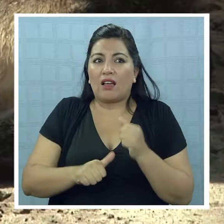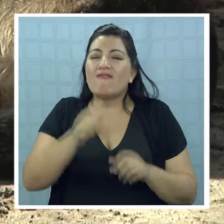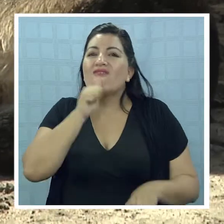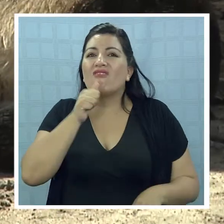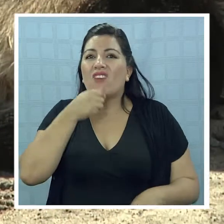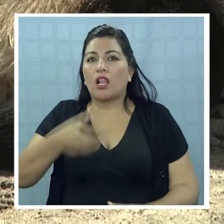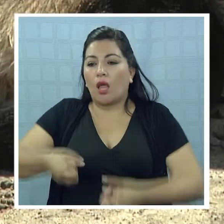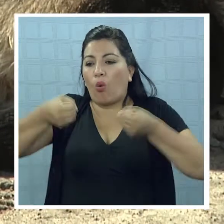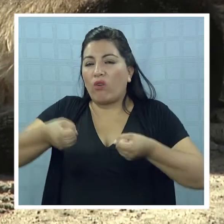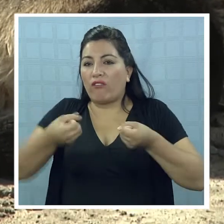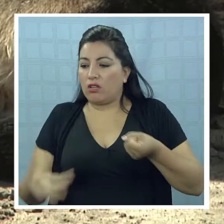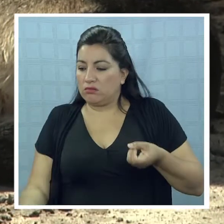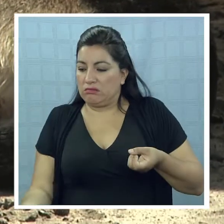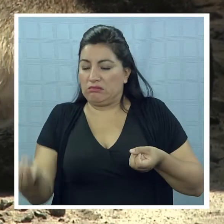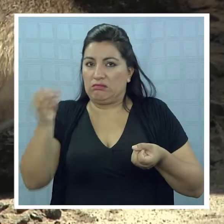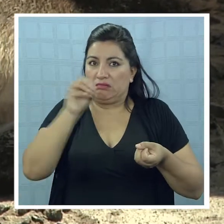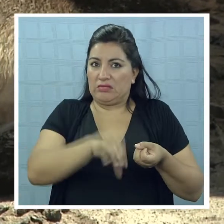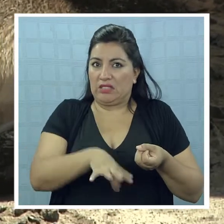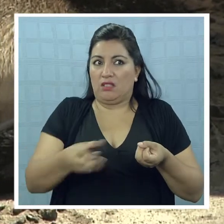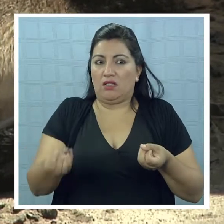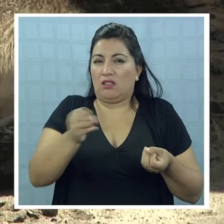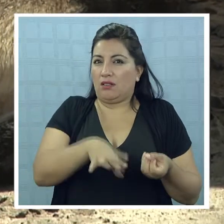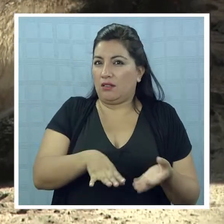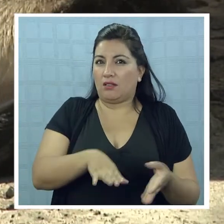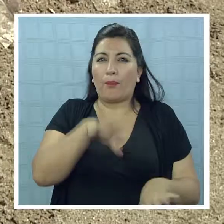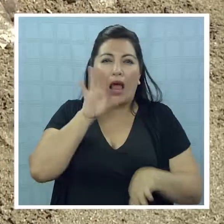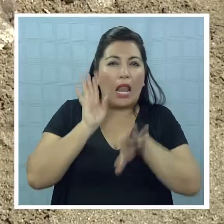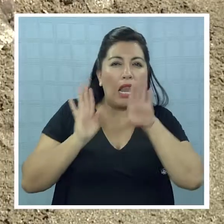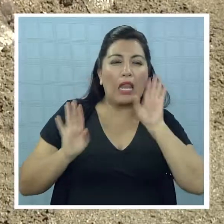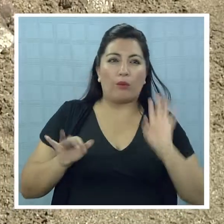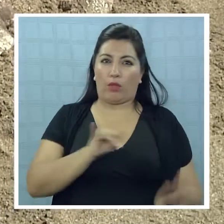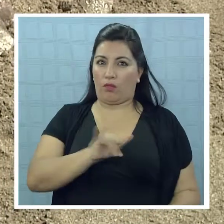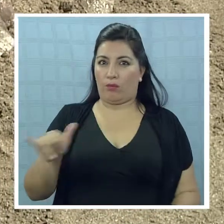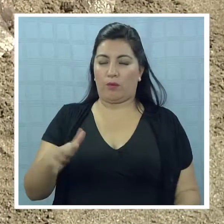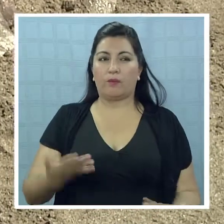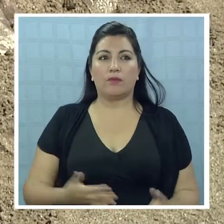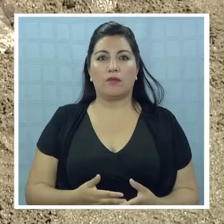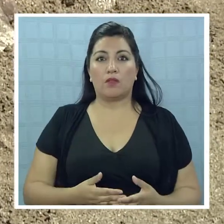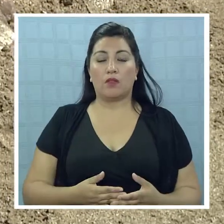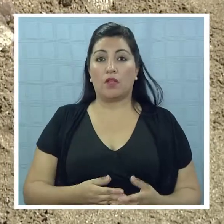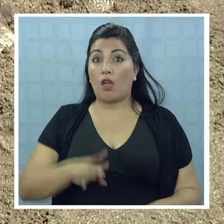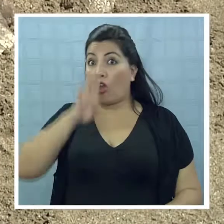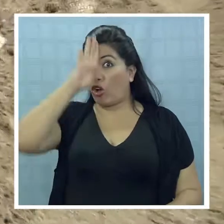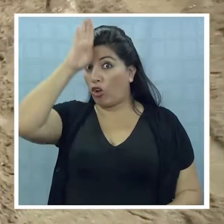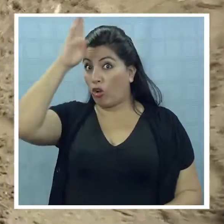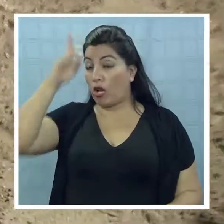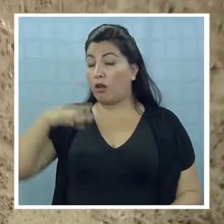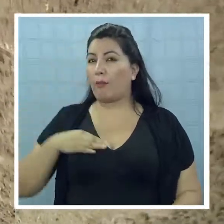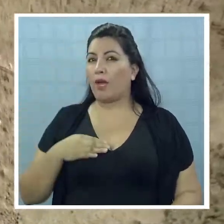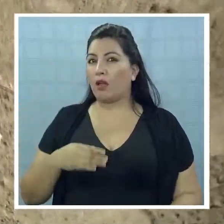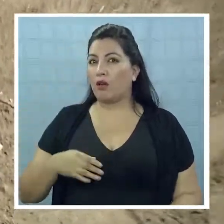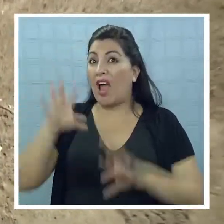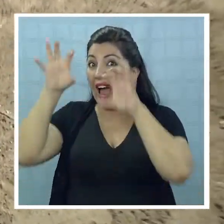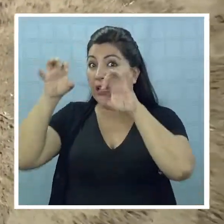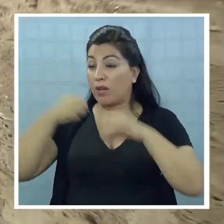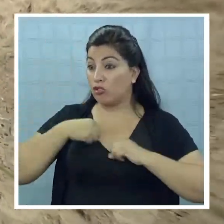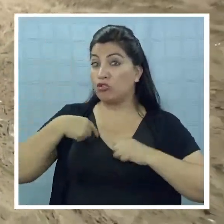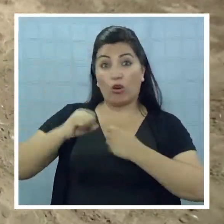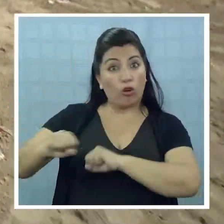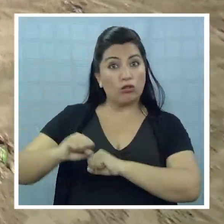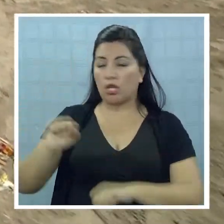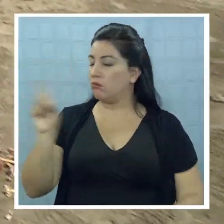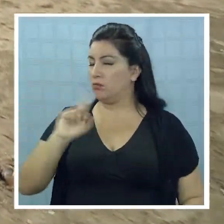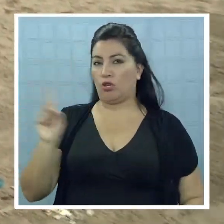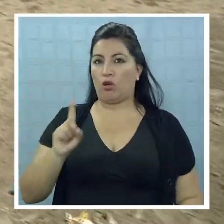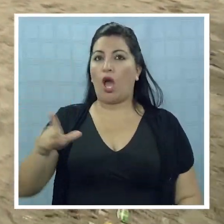sale con la bolsita que debiera ser para retirar el residuo que dejan los perros. Yo no tengo nada con los animales, pero no es la